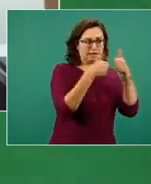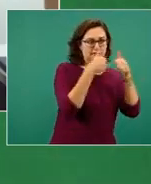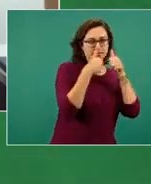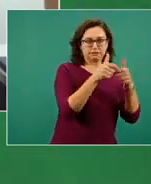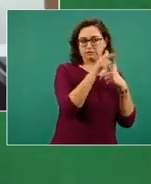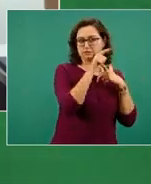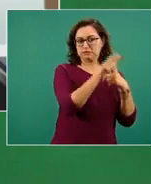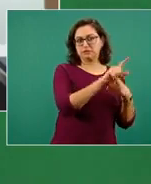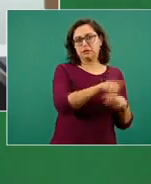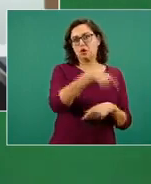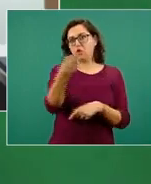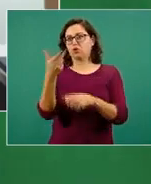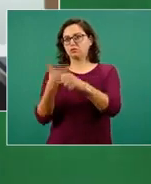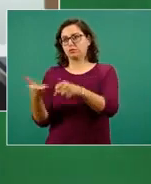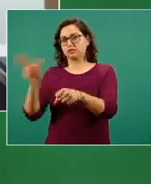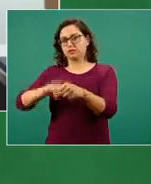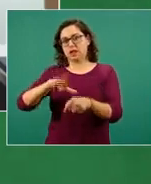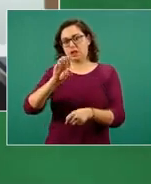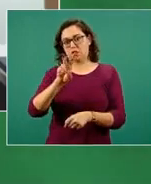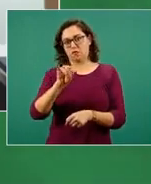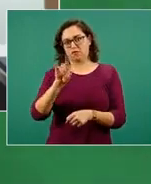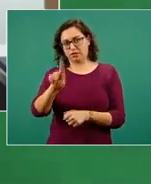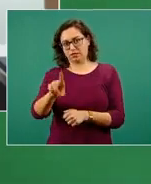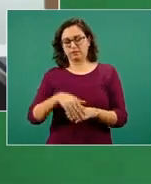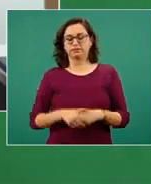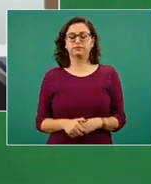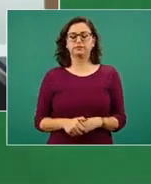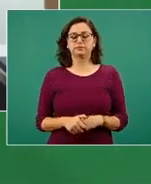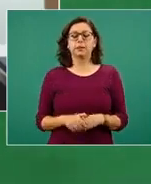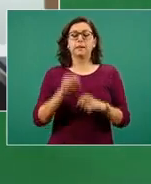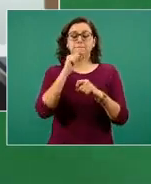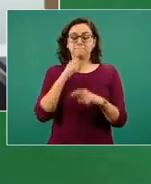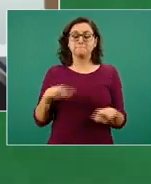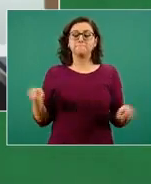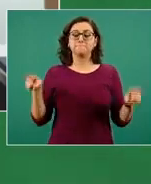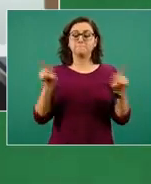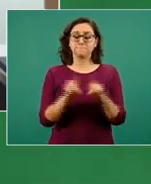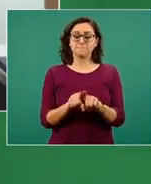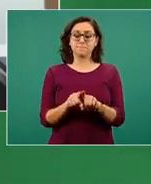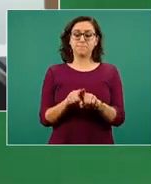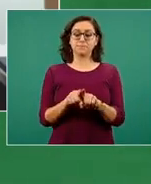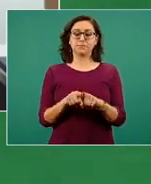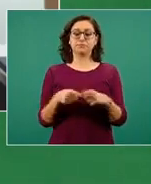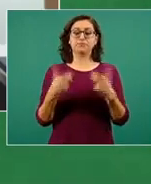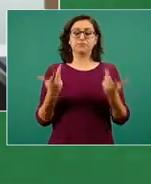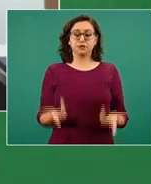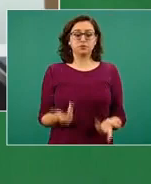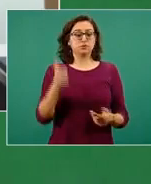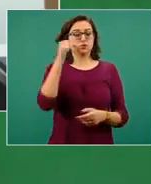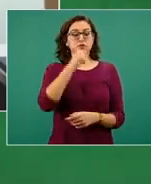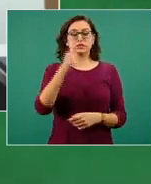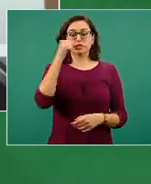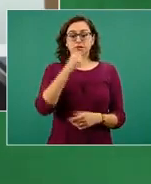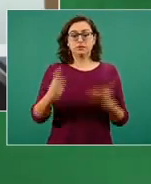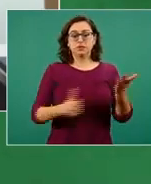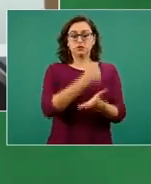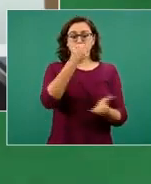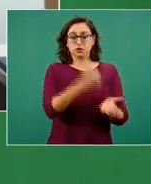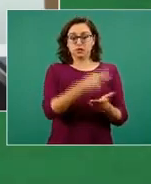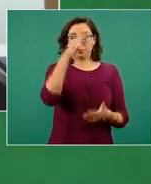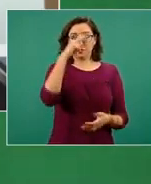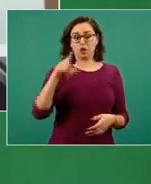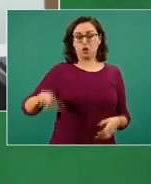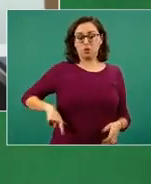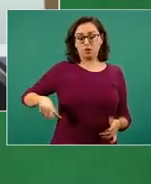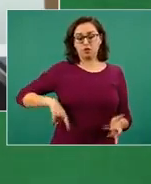para COVID-19. Asimismo, una comunicación muy estrecha del más alto nivel con el gobierno de la Ciudad de México